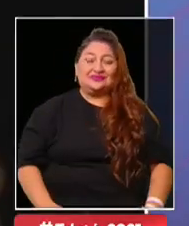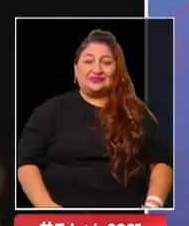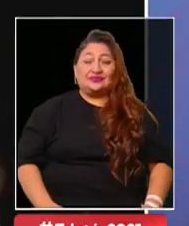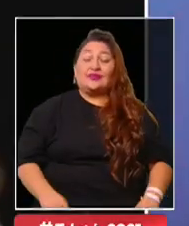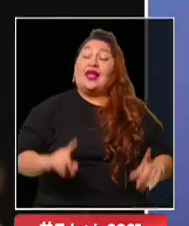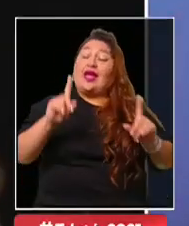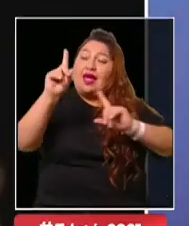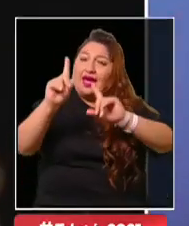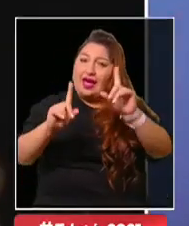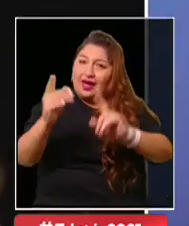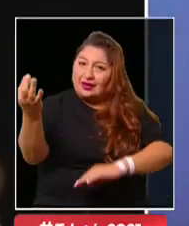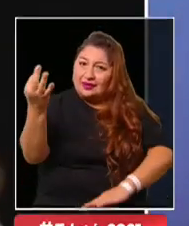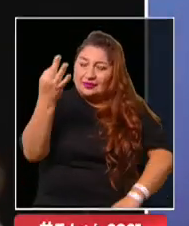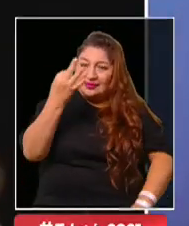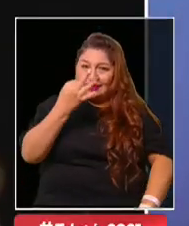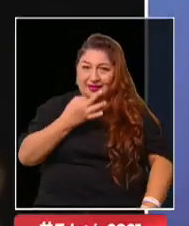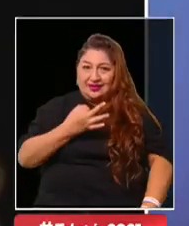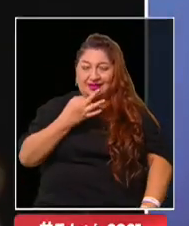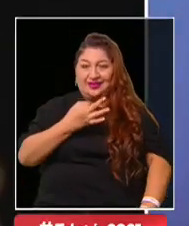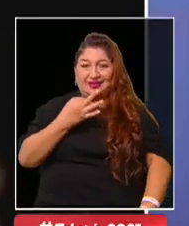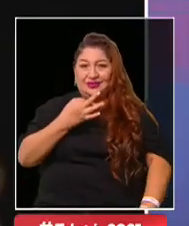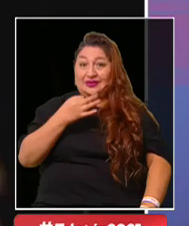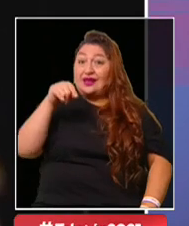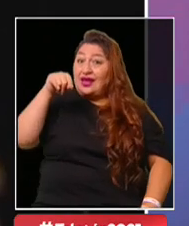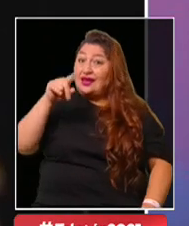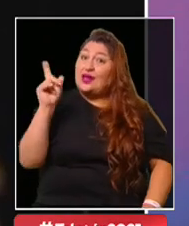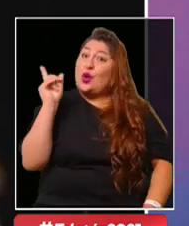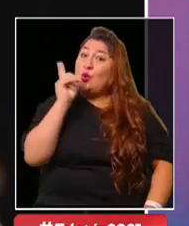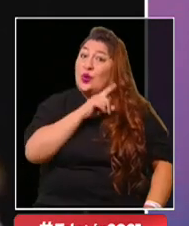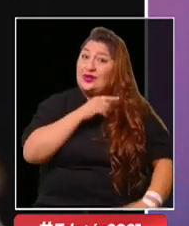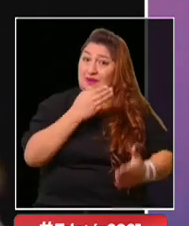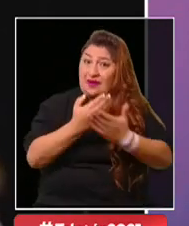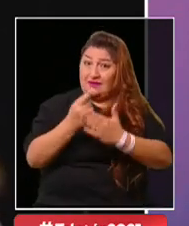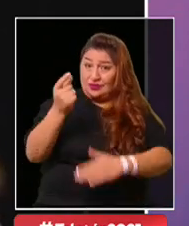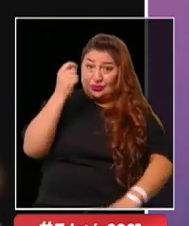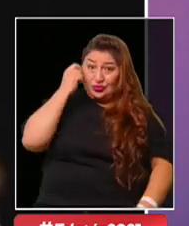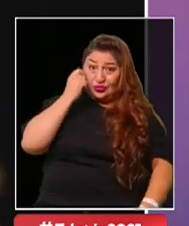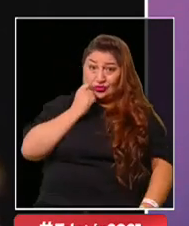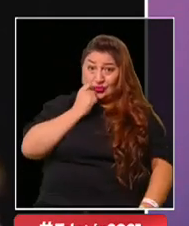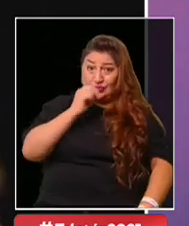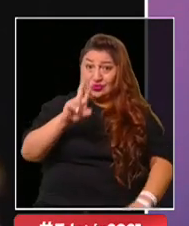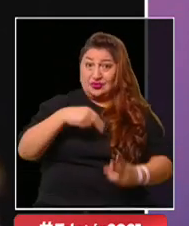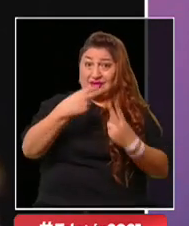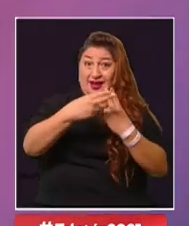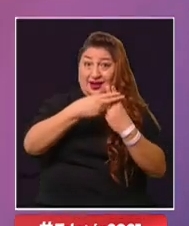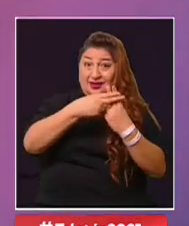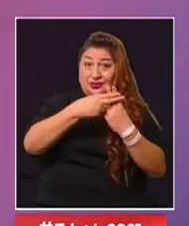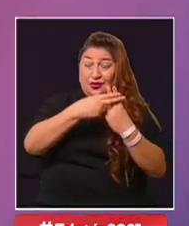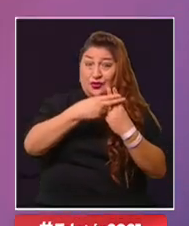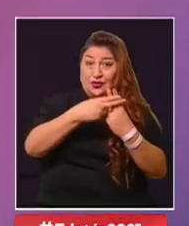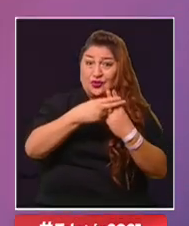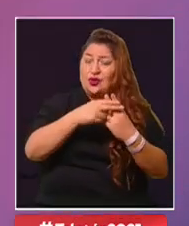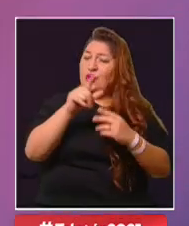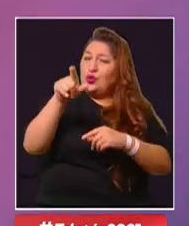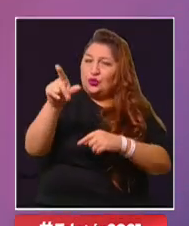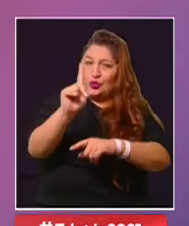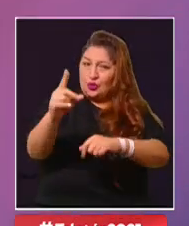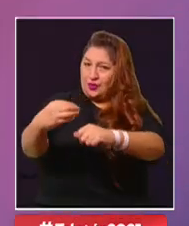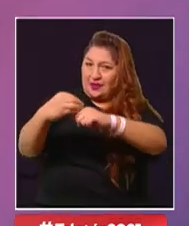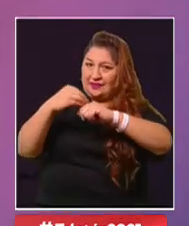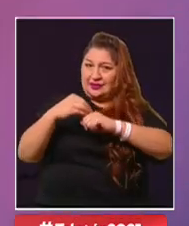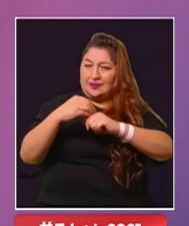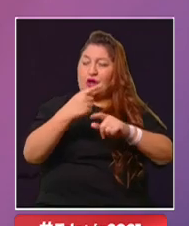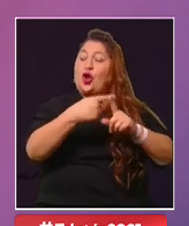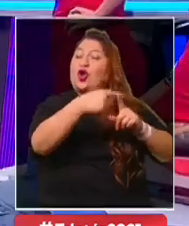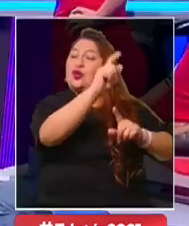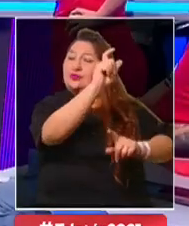Alguien me dijo que esta era tu última Teletón. Sí. No fuiste tú quien me lo dijo, pero alguien me lo